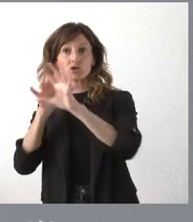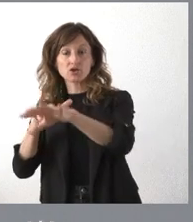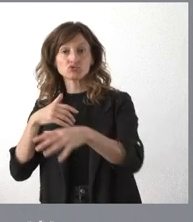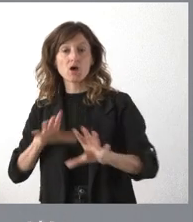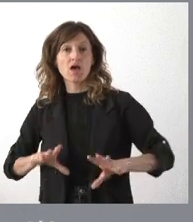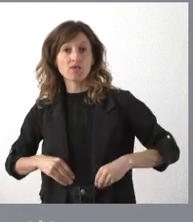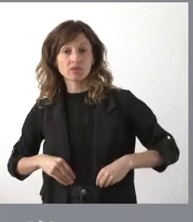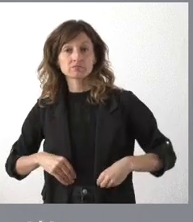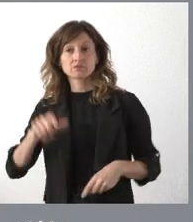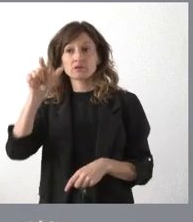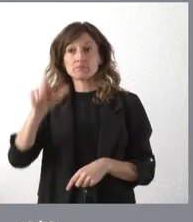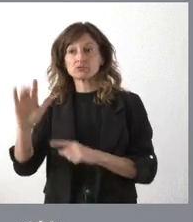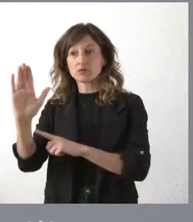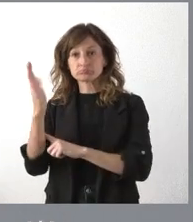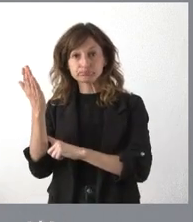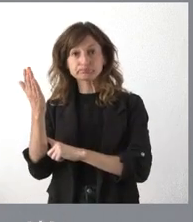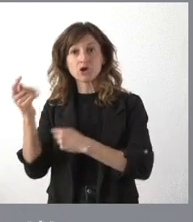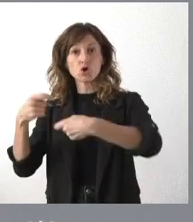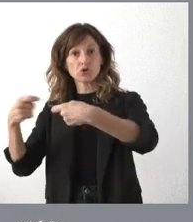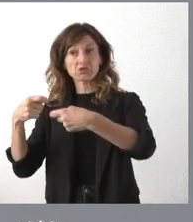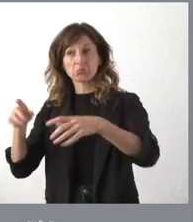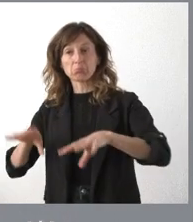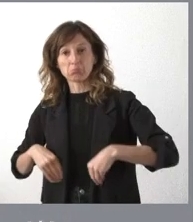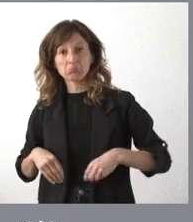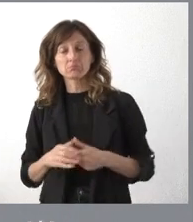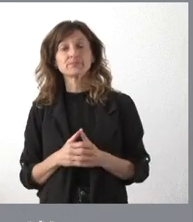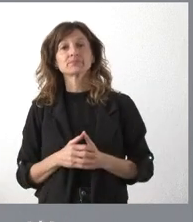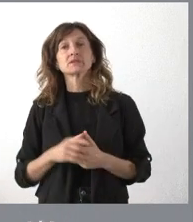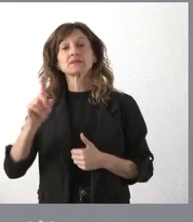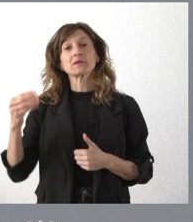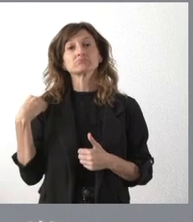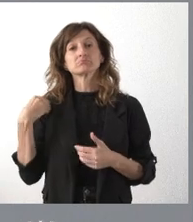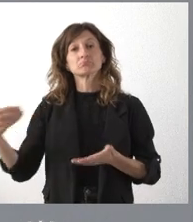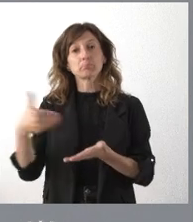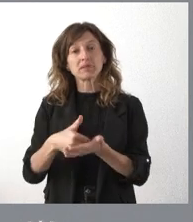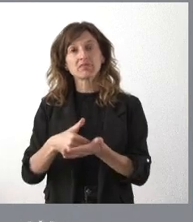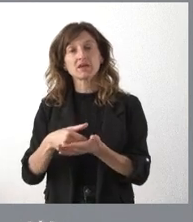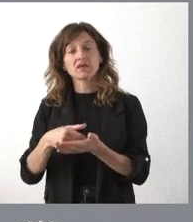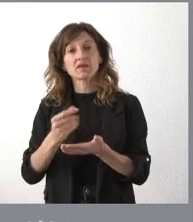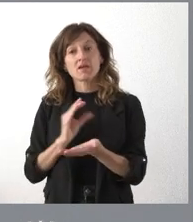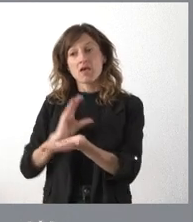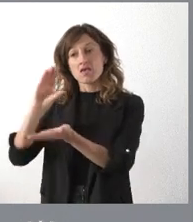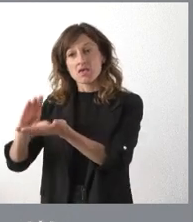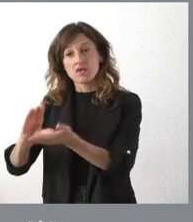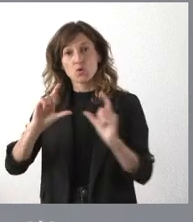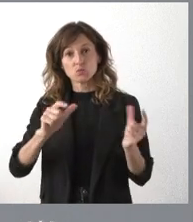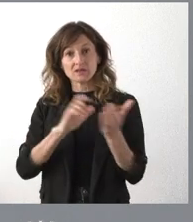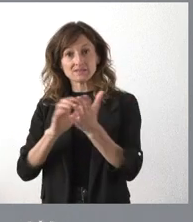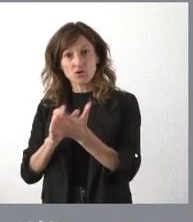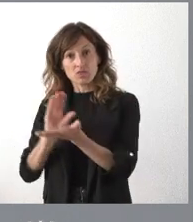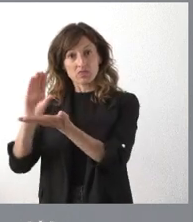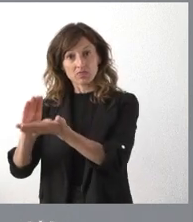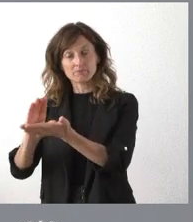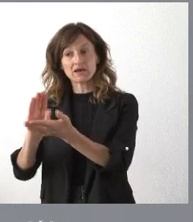de la persona que se nos planteaba como coordinadora se nos pidió que realizáramos una aportación económica desde la junta de Castilla y León para mantener